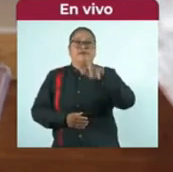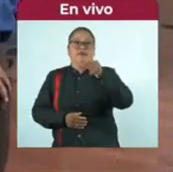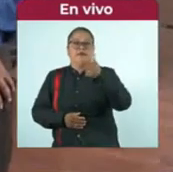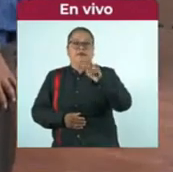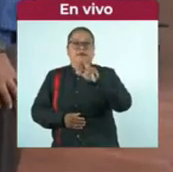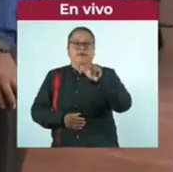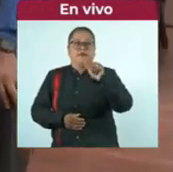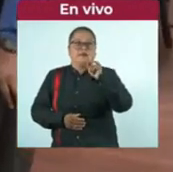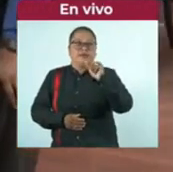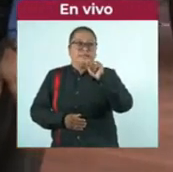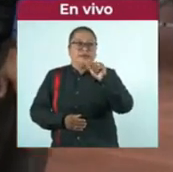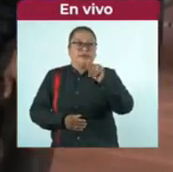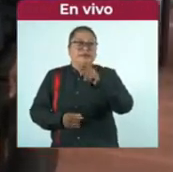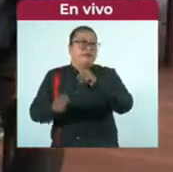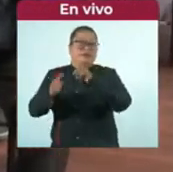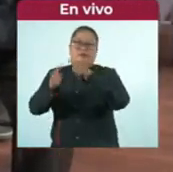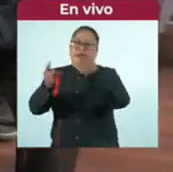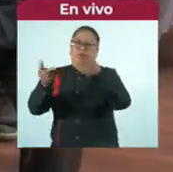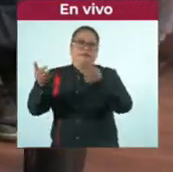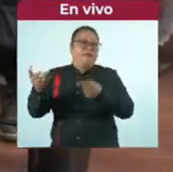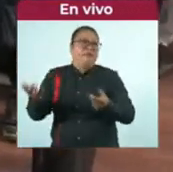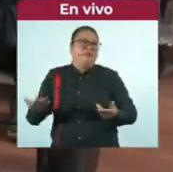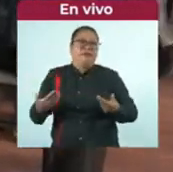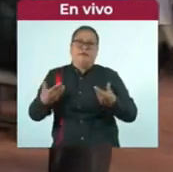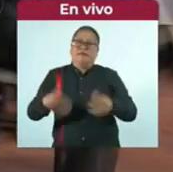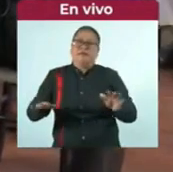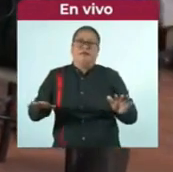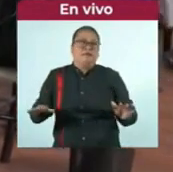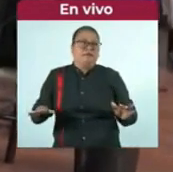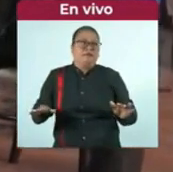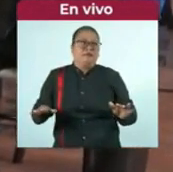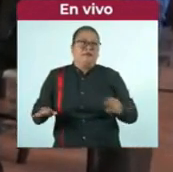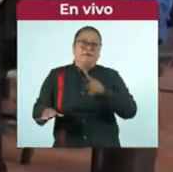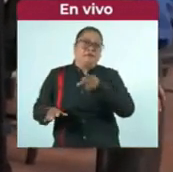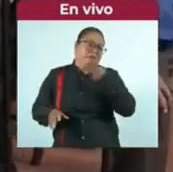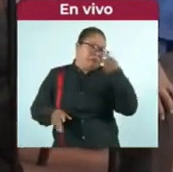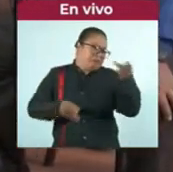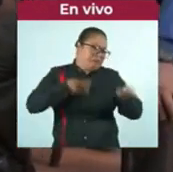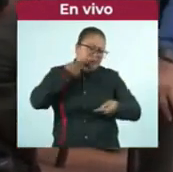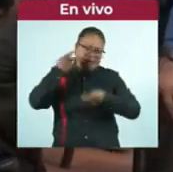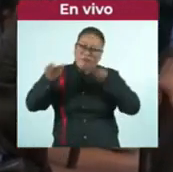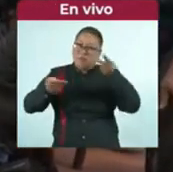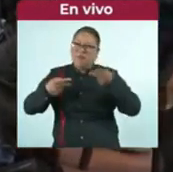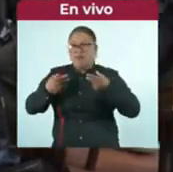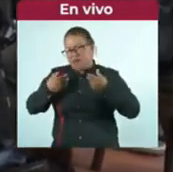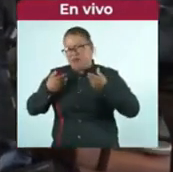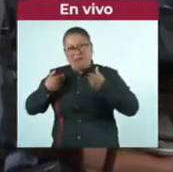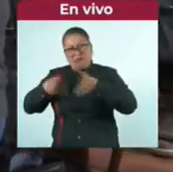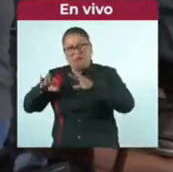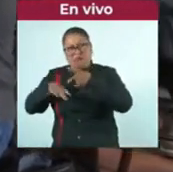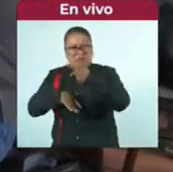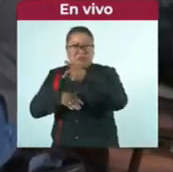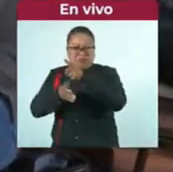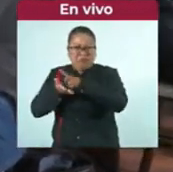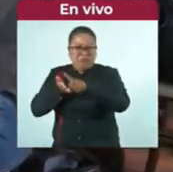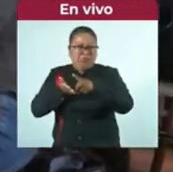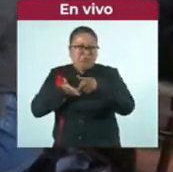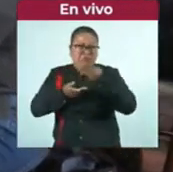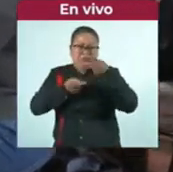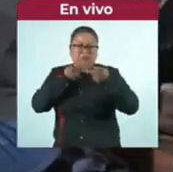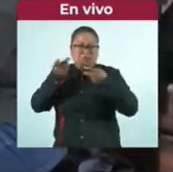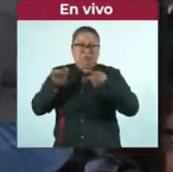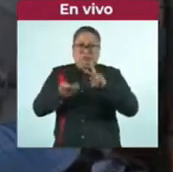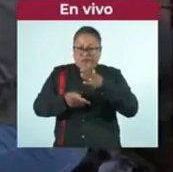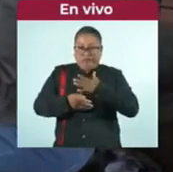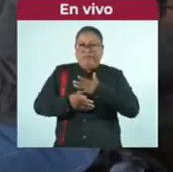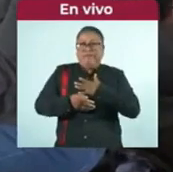Garrapata y todos estos, que digan lo que digan, tienen derecho a opinar, pero nosotros